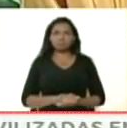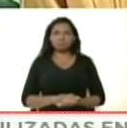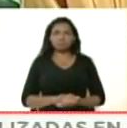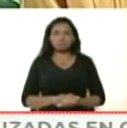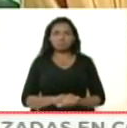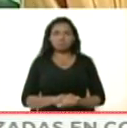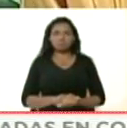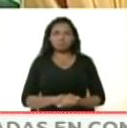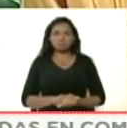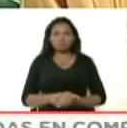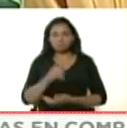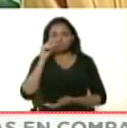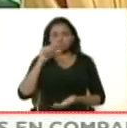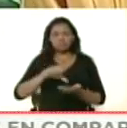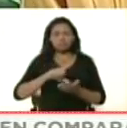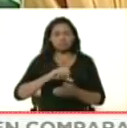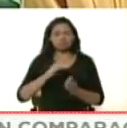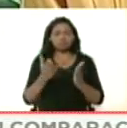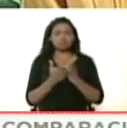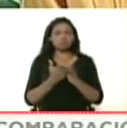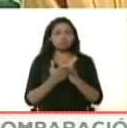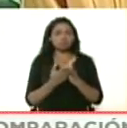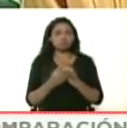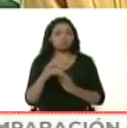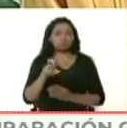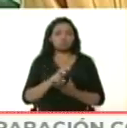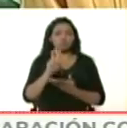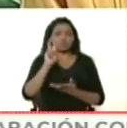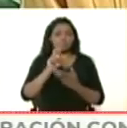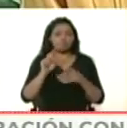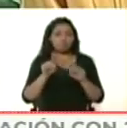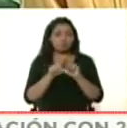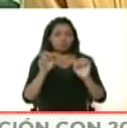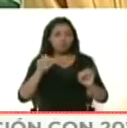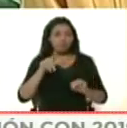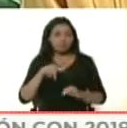de un centro de estudio del caballo criollo.